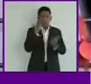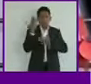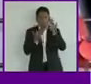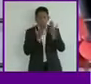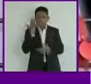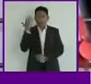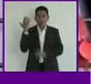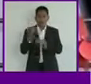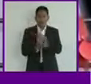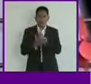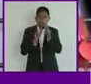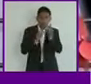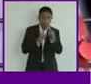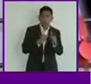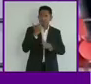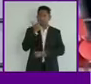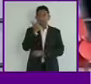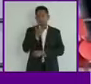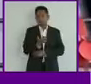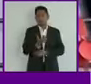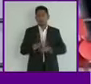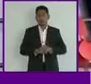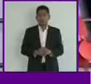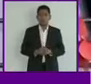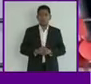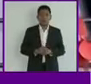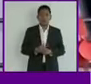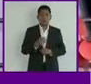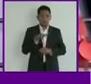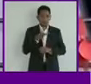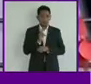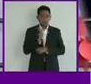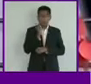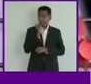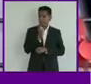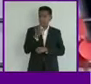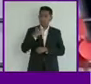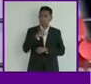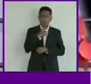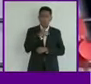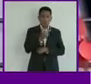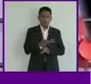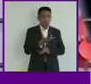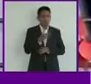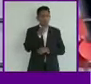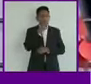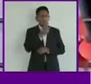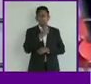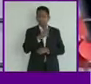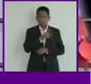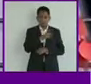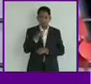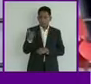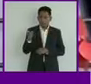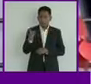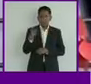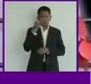igual te serviría mucho para la vida laboral en un futuro, ya que como hay diferentes brigadas, te puedes enfocar en lo que uno